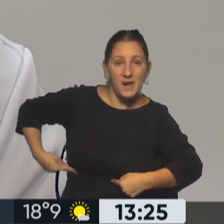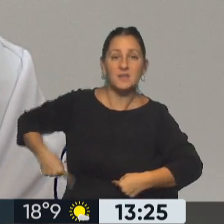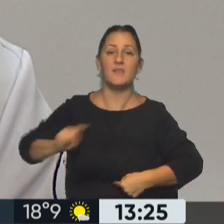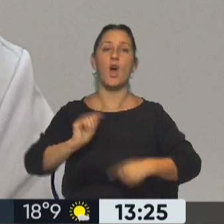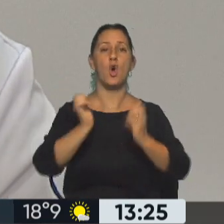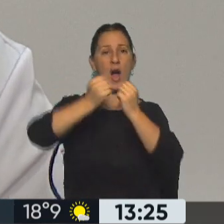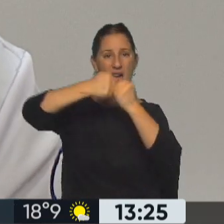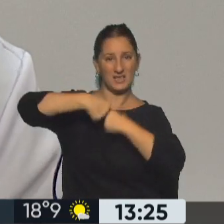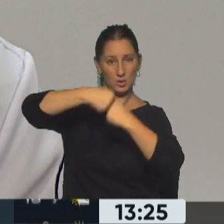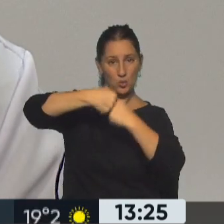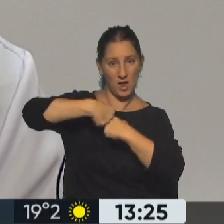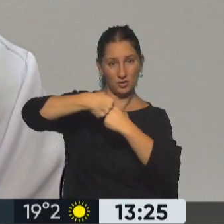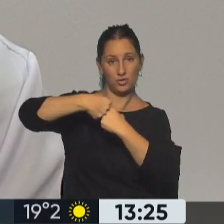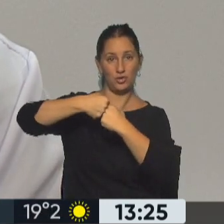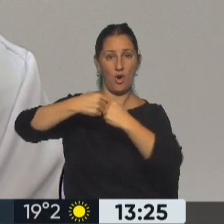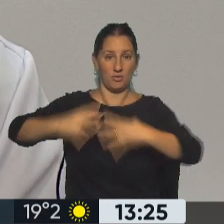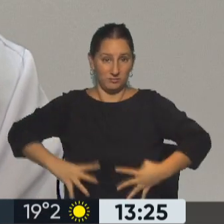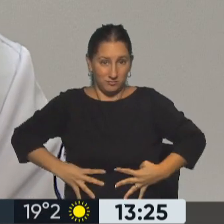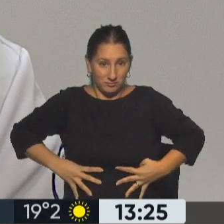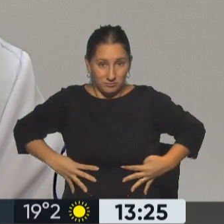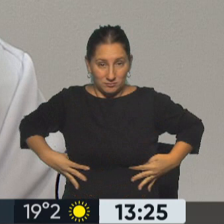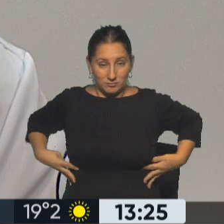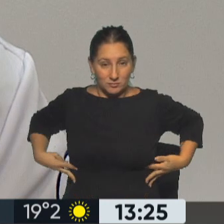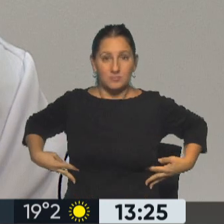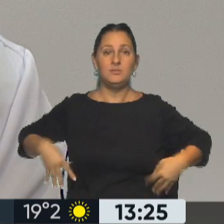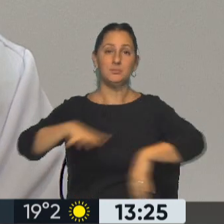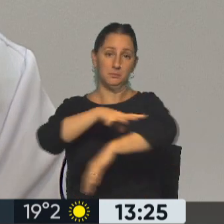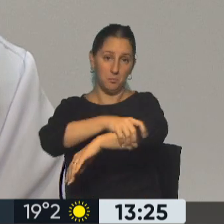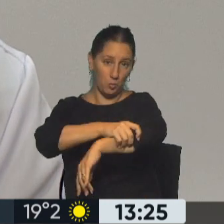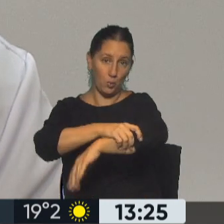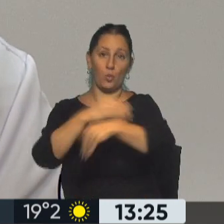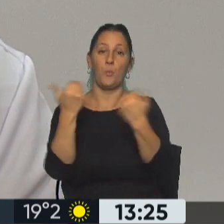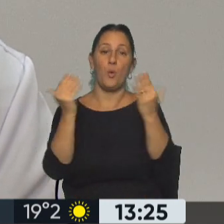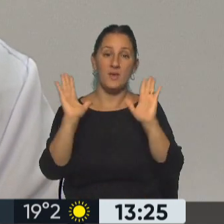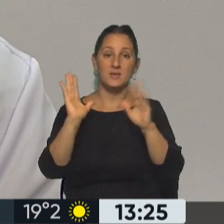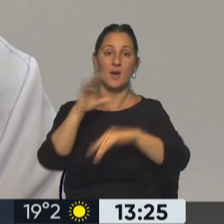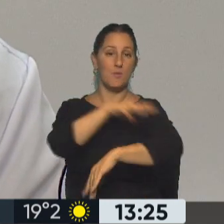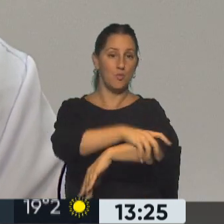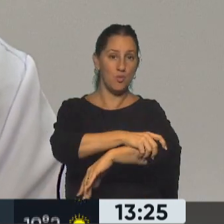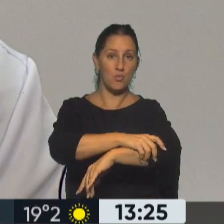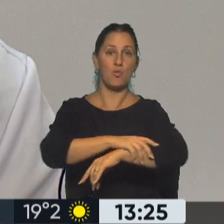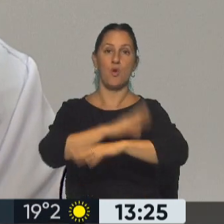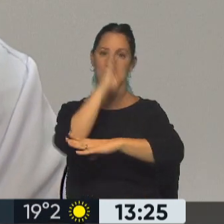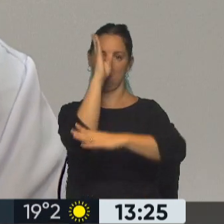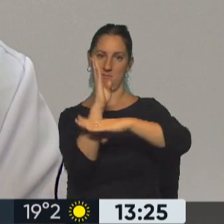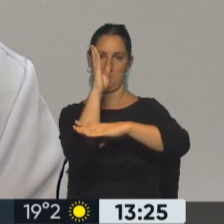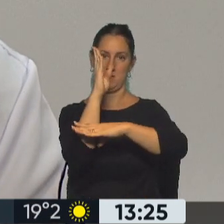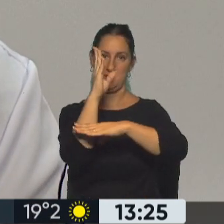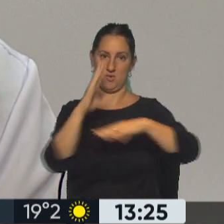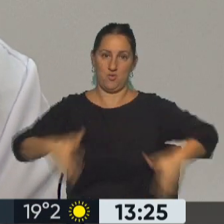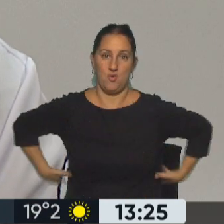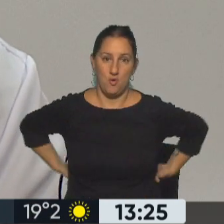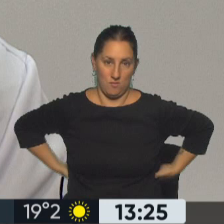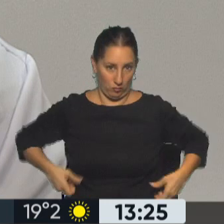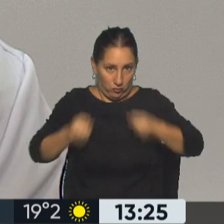en las articulaciones entre vértebra y vértebra puede venir de los músculos que se encuentran a ambos lados de la línea media que ejercen mucha fuerza